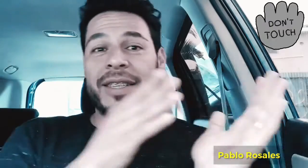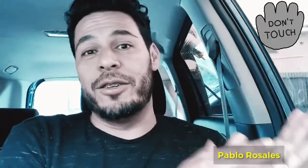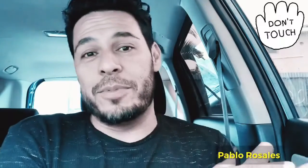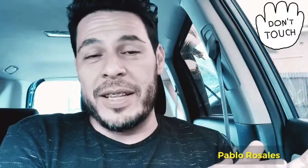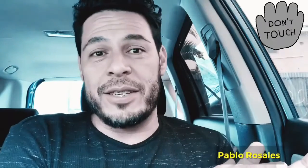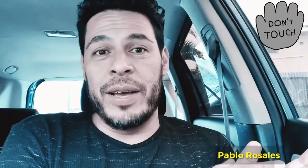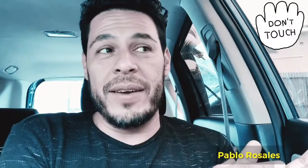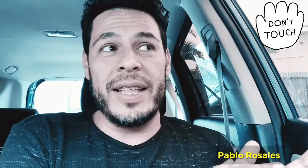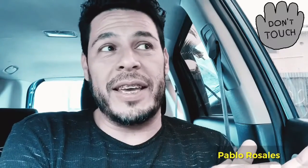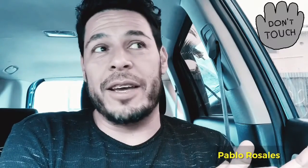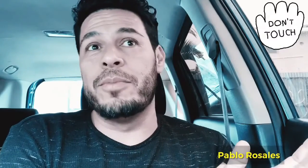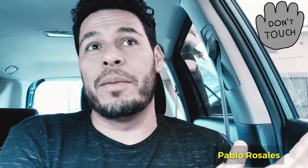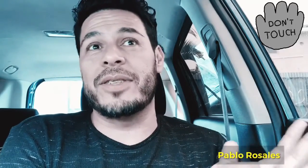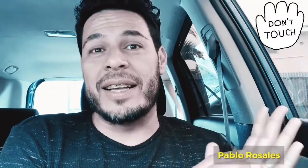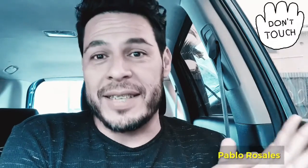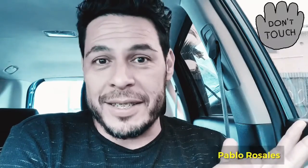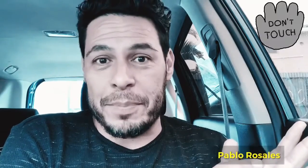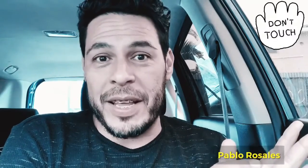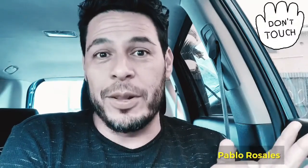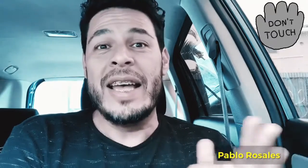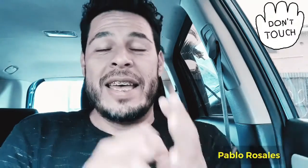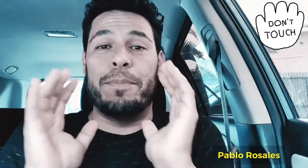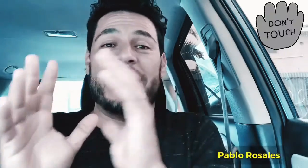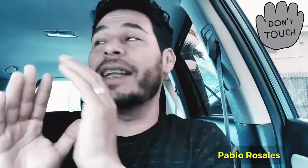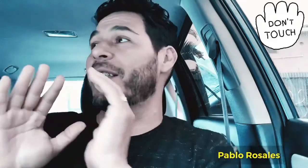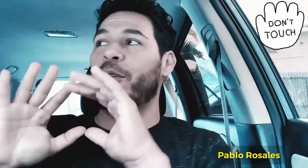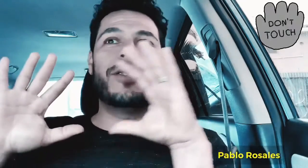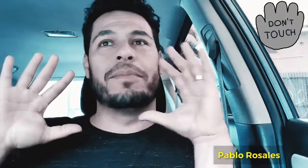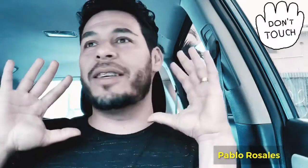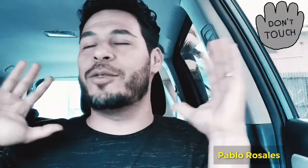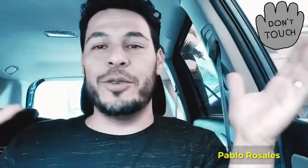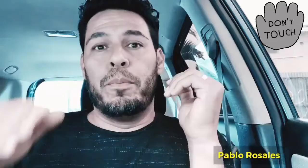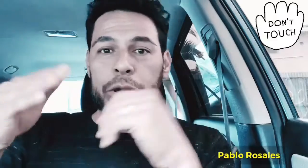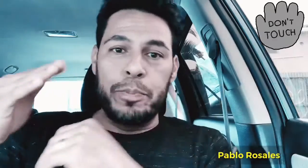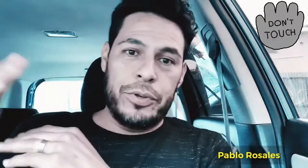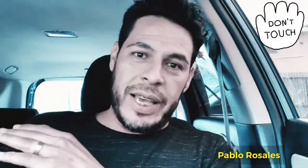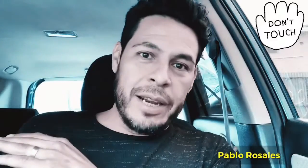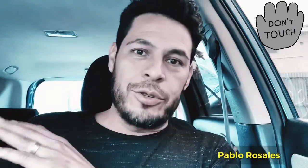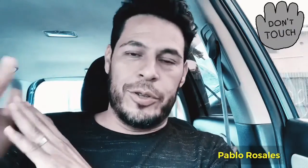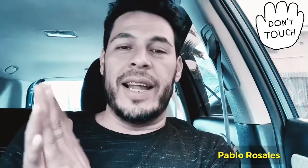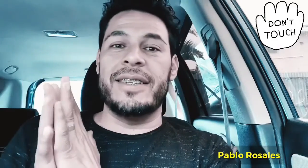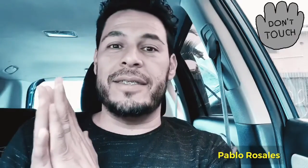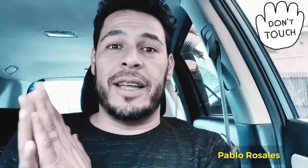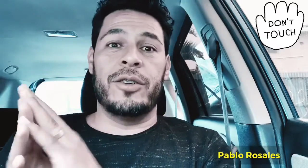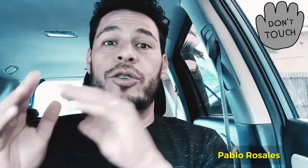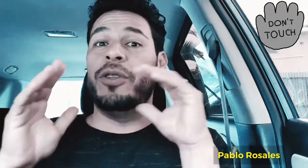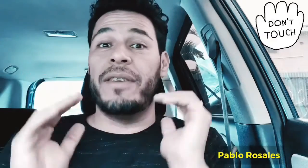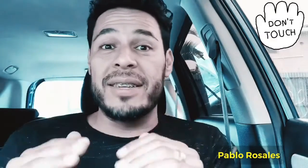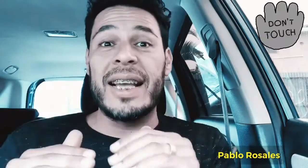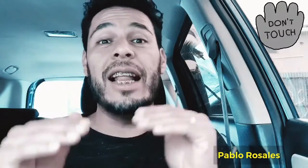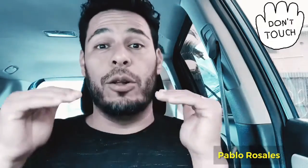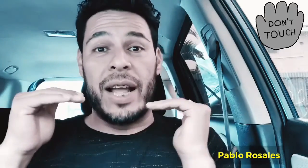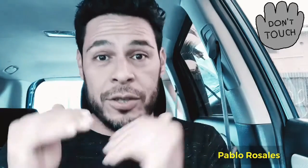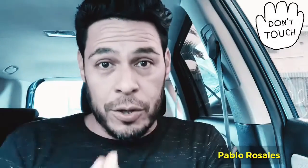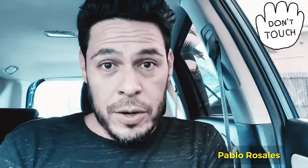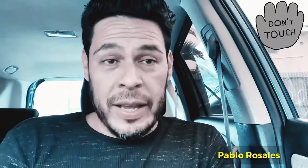planificado desde el 2019, dijeron vamos a lanzar esta película, y a pesar de que todos los demás estudios pospusieron sus grandes estrenos,